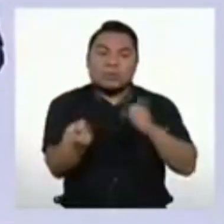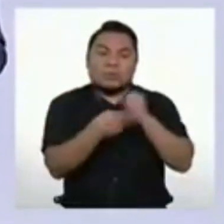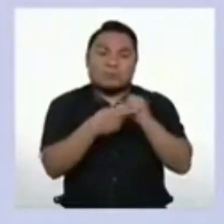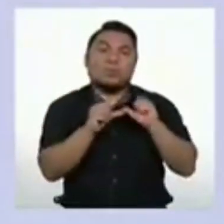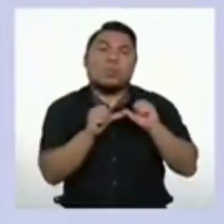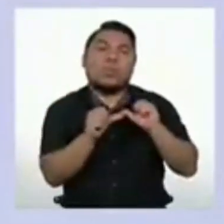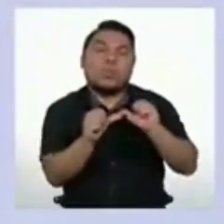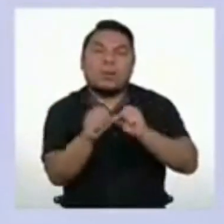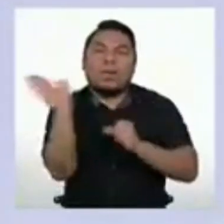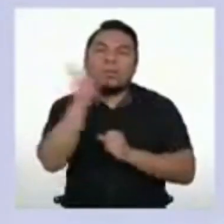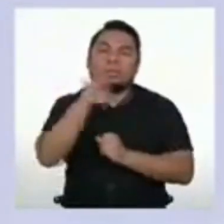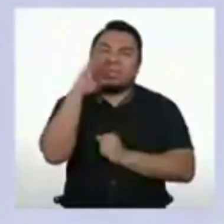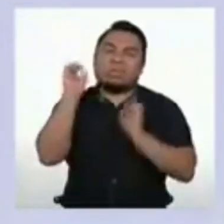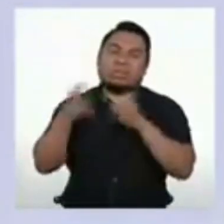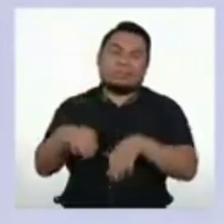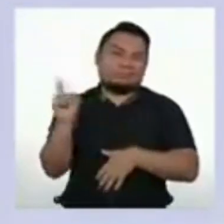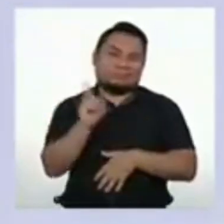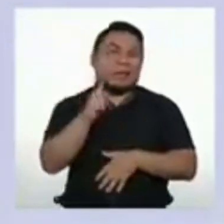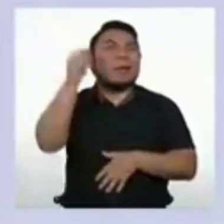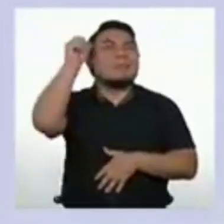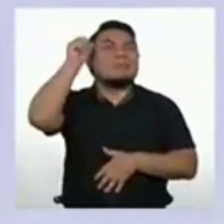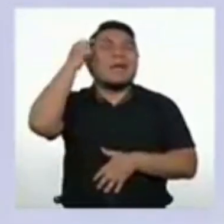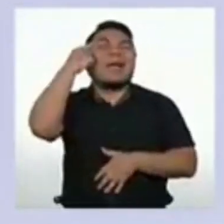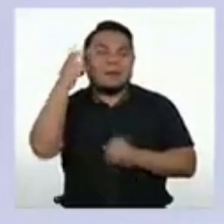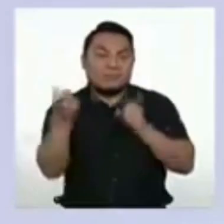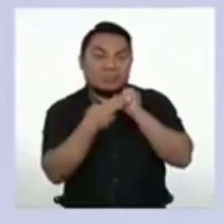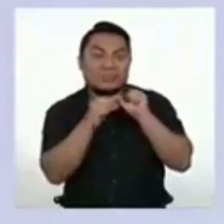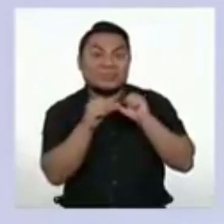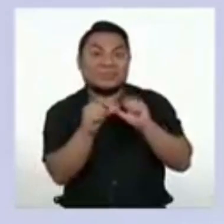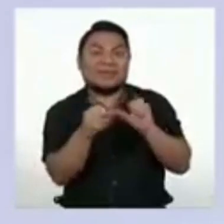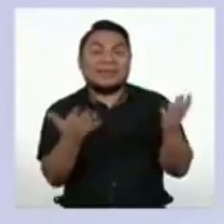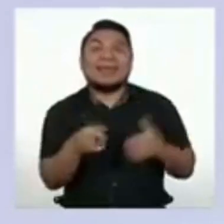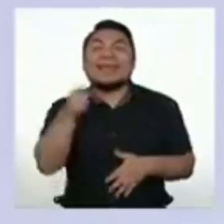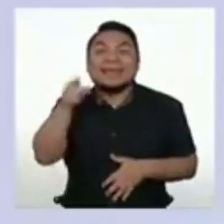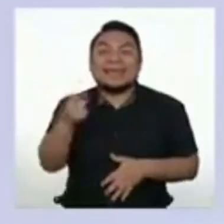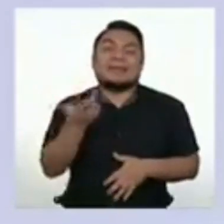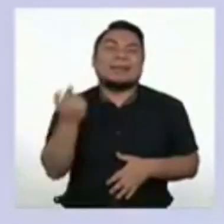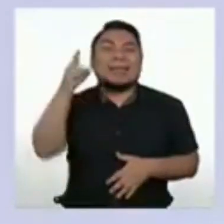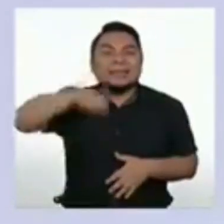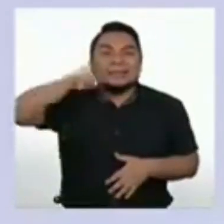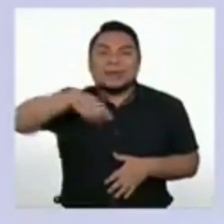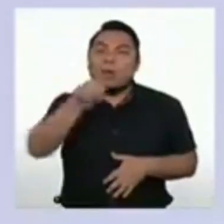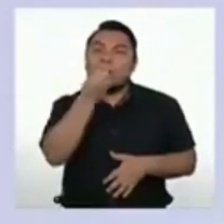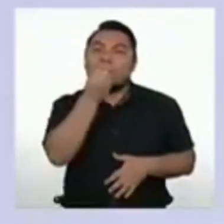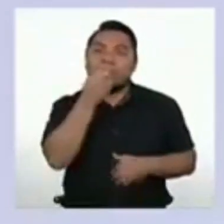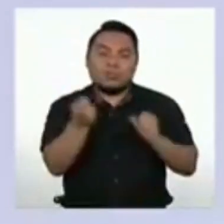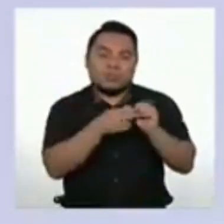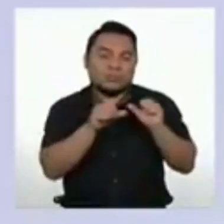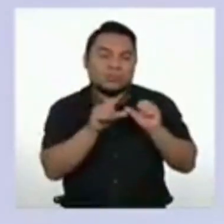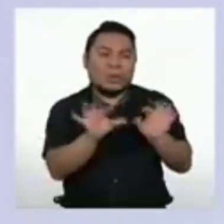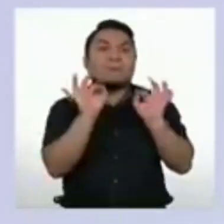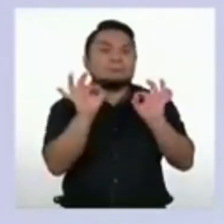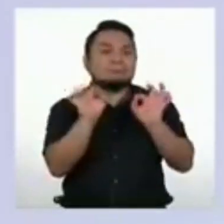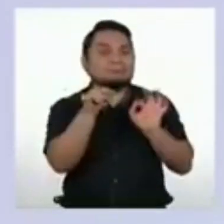se descomponga o malogre. Como comentamos al inicio de la actividad, necesitamos conservar nuestros alimentos en